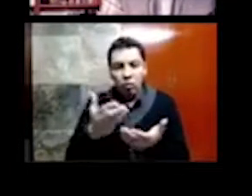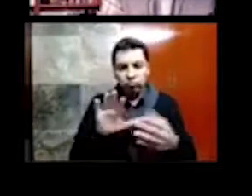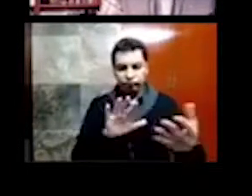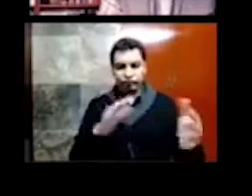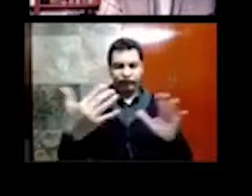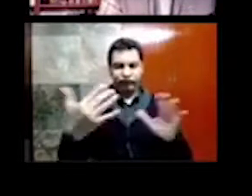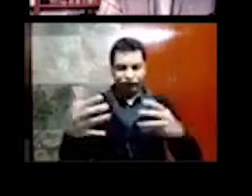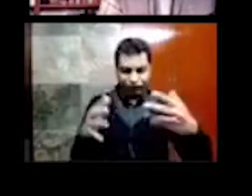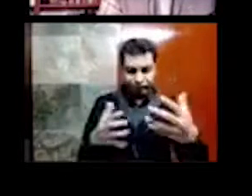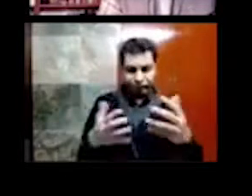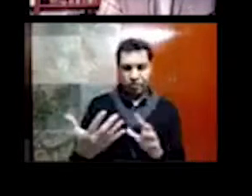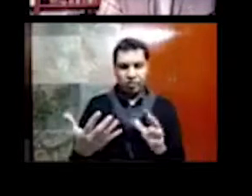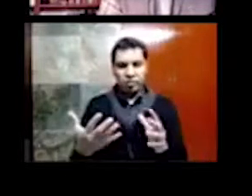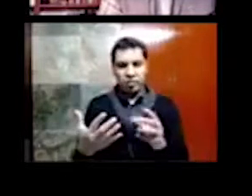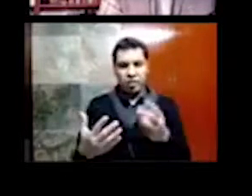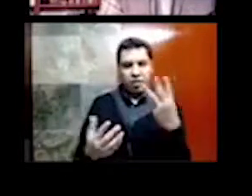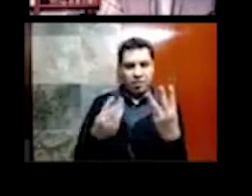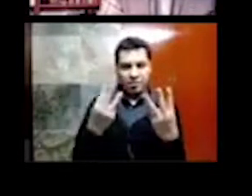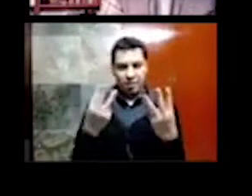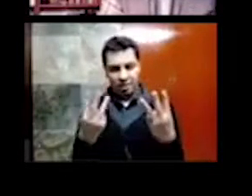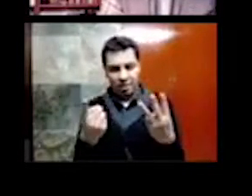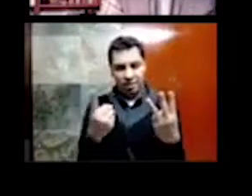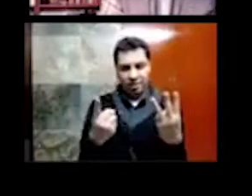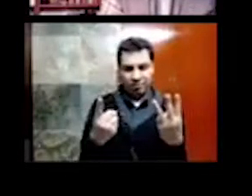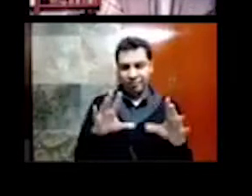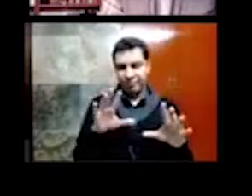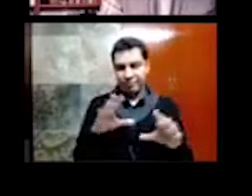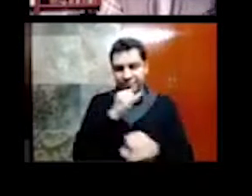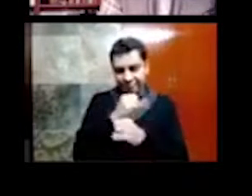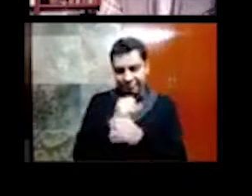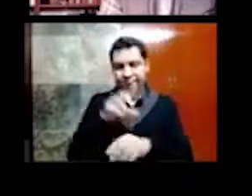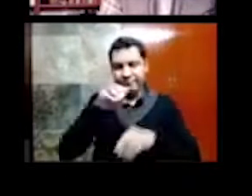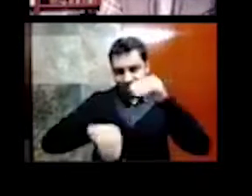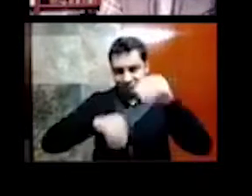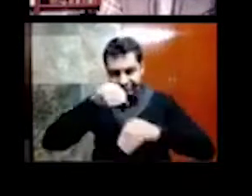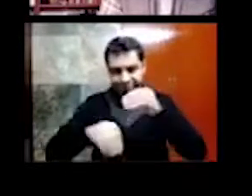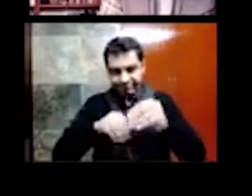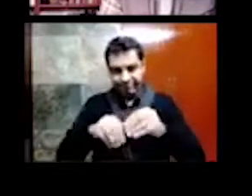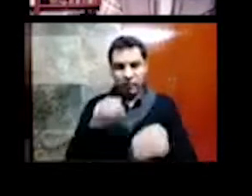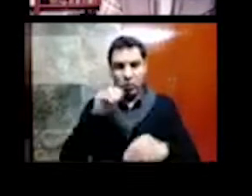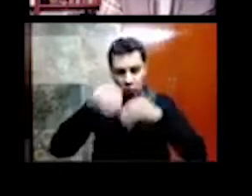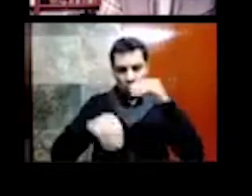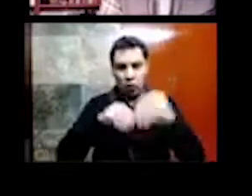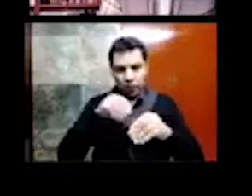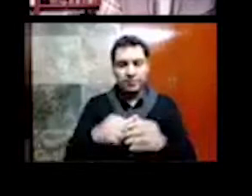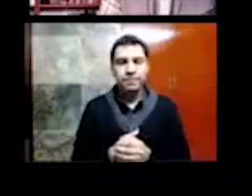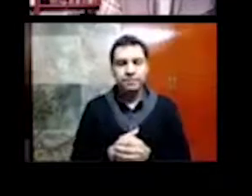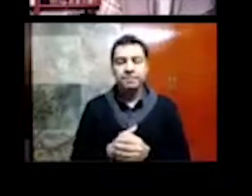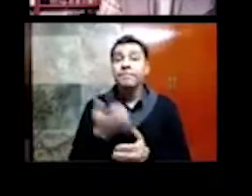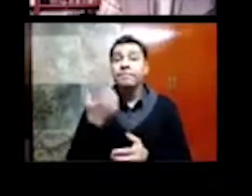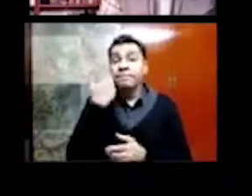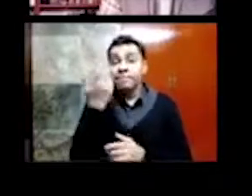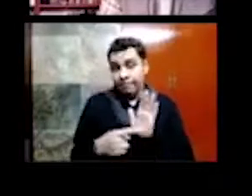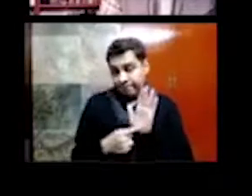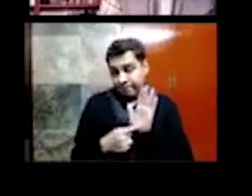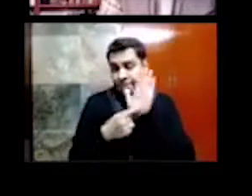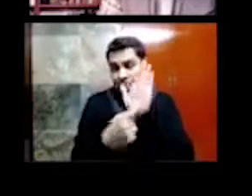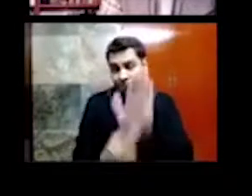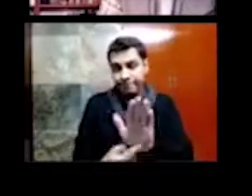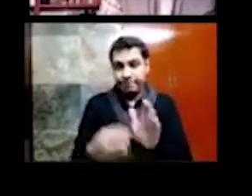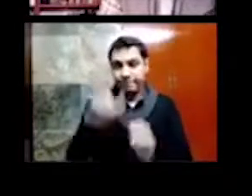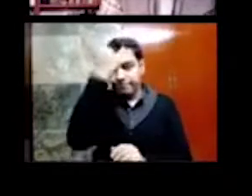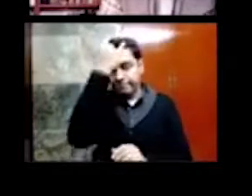Ya con herramientas digitales. Quisiera mostrarles rápidamente estas